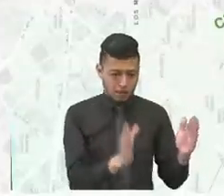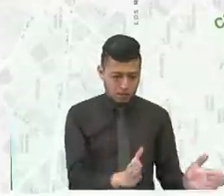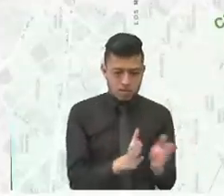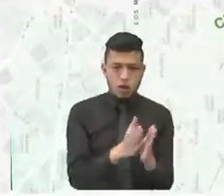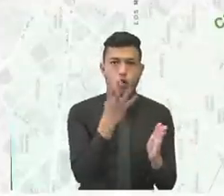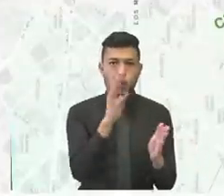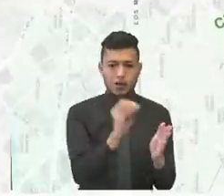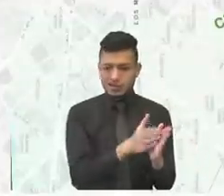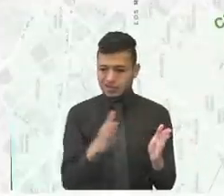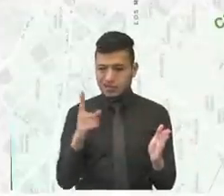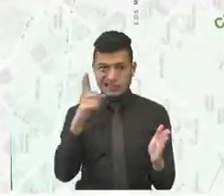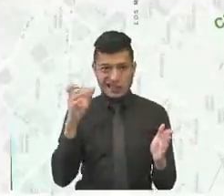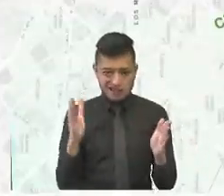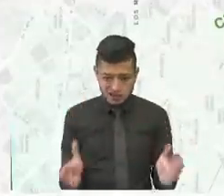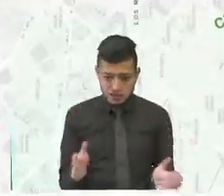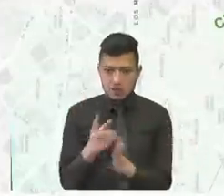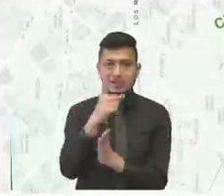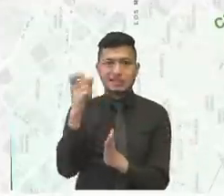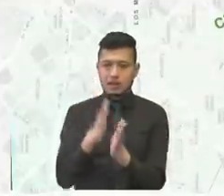una.